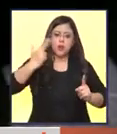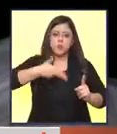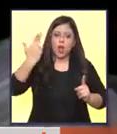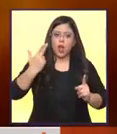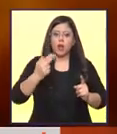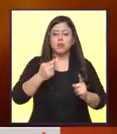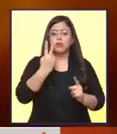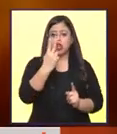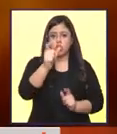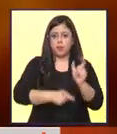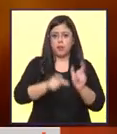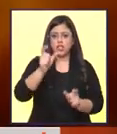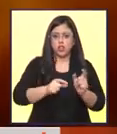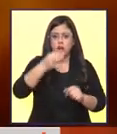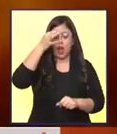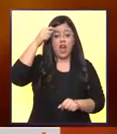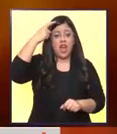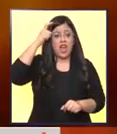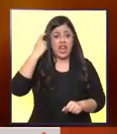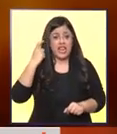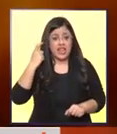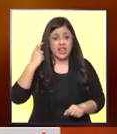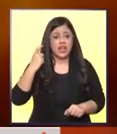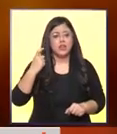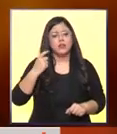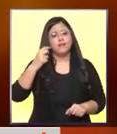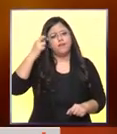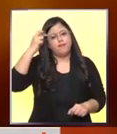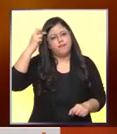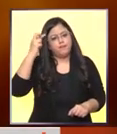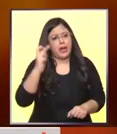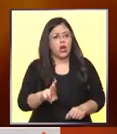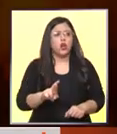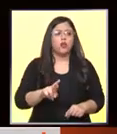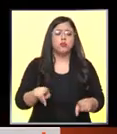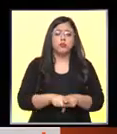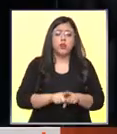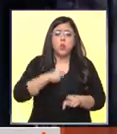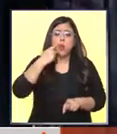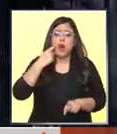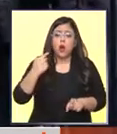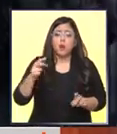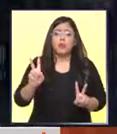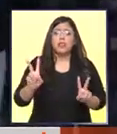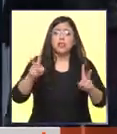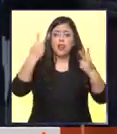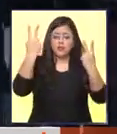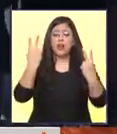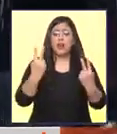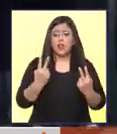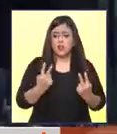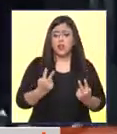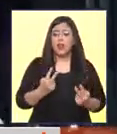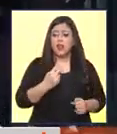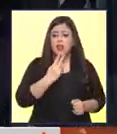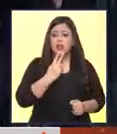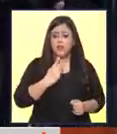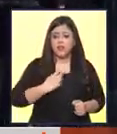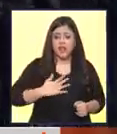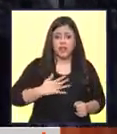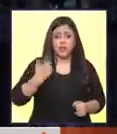Jonathan Riquelme, el mismo al que le salvaron la vida en el CDA. Pese a sus antecedentes penales, nunca se alejó de la barra. No se aprendió